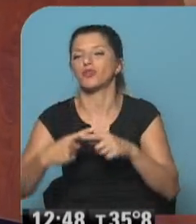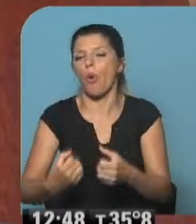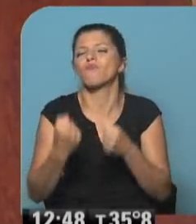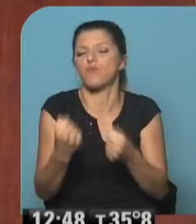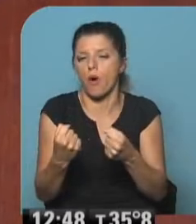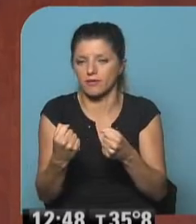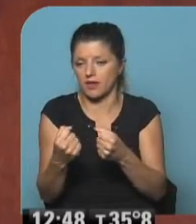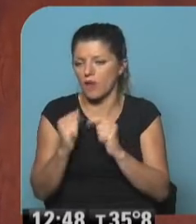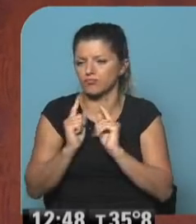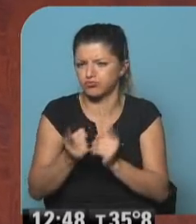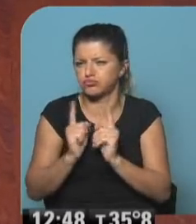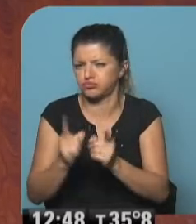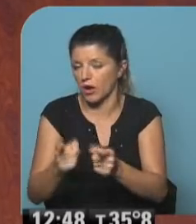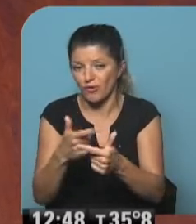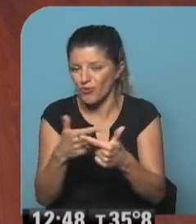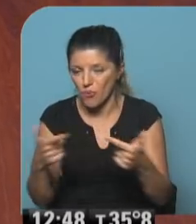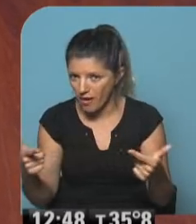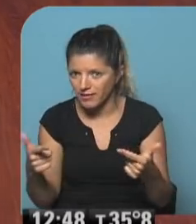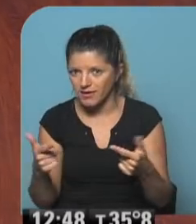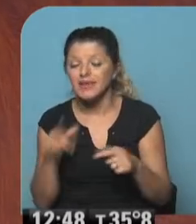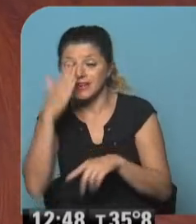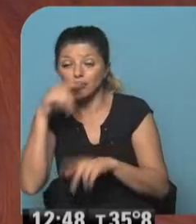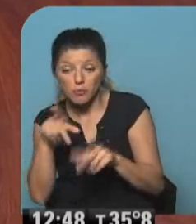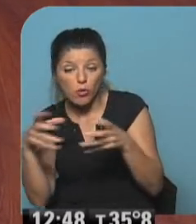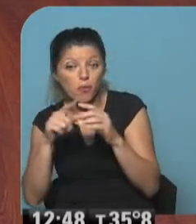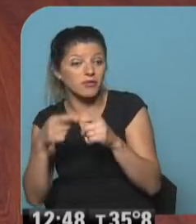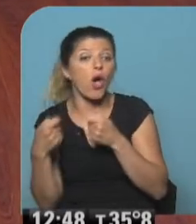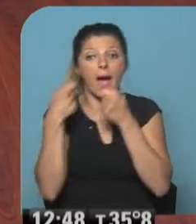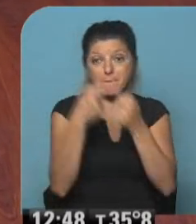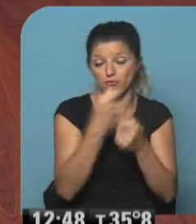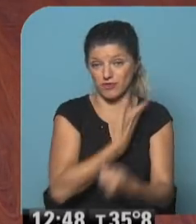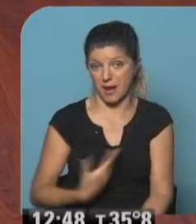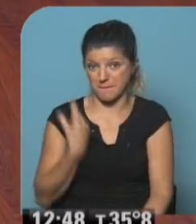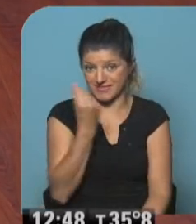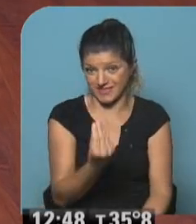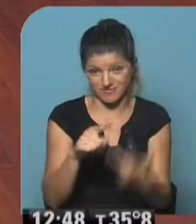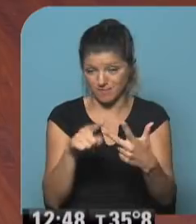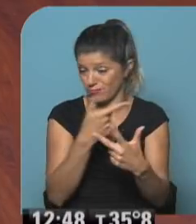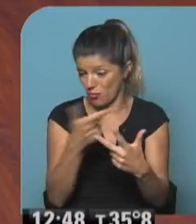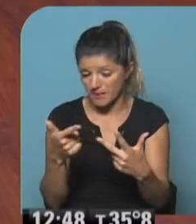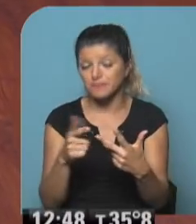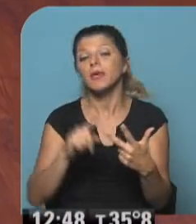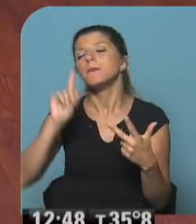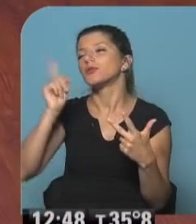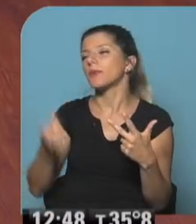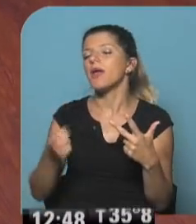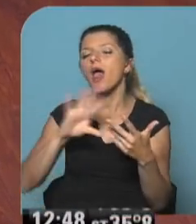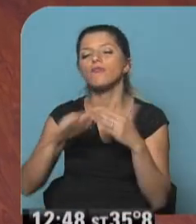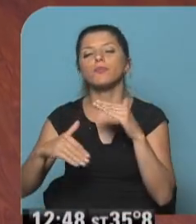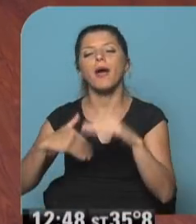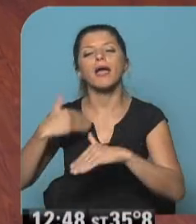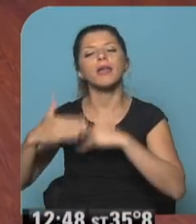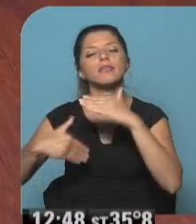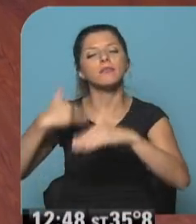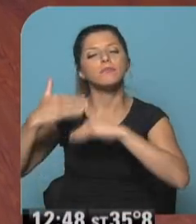también sostenga a los presidentes, y después me parece que también, José, las complejidades de un modelo de crecimiento